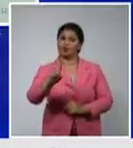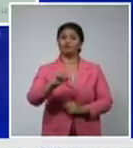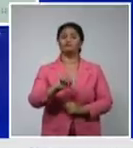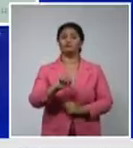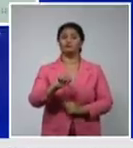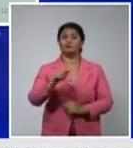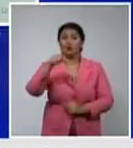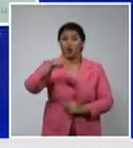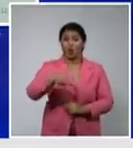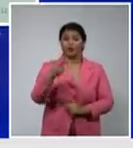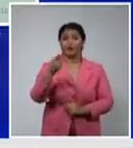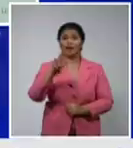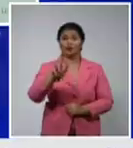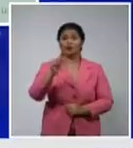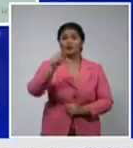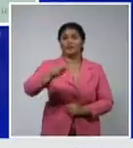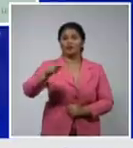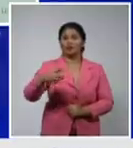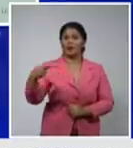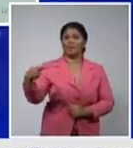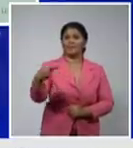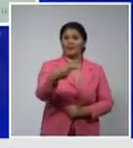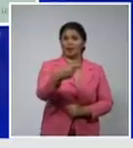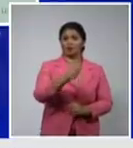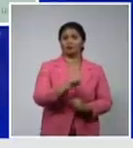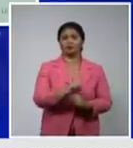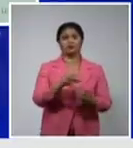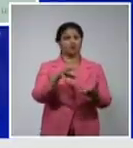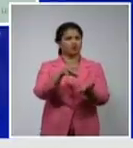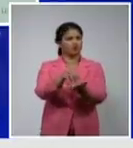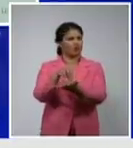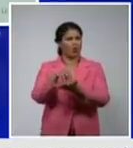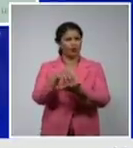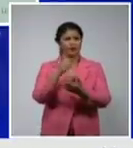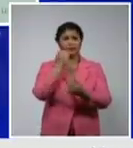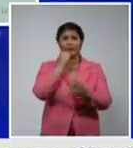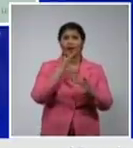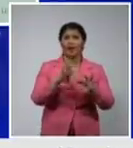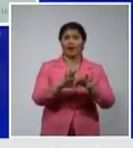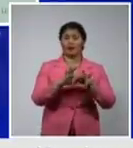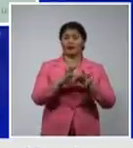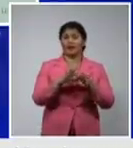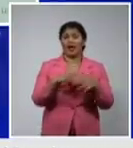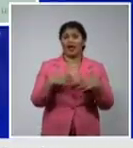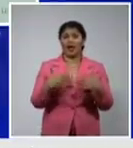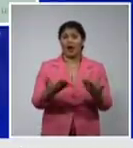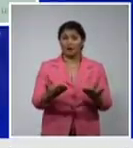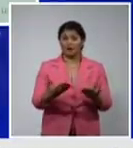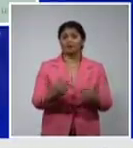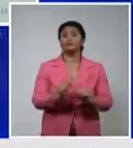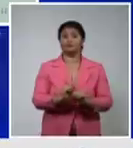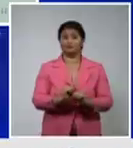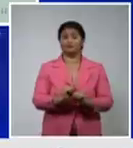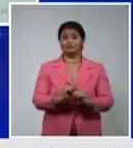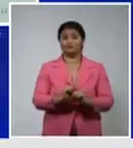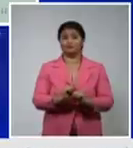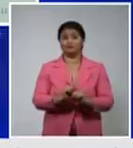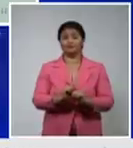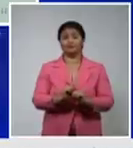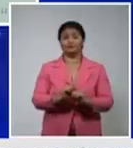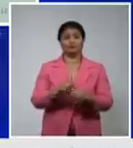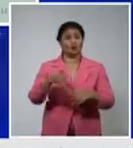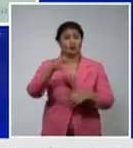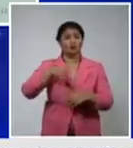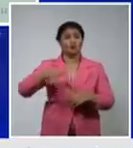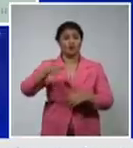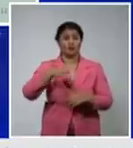que el anterior. El mayor número, que es donde tienen la principal problemática de transmisión, en el municipio de